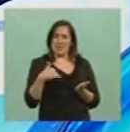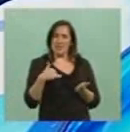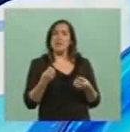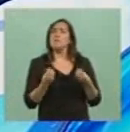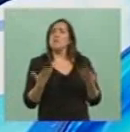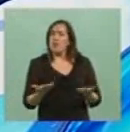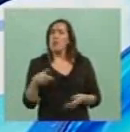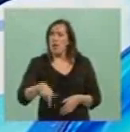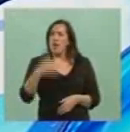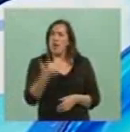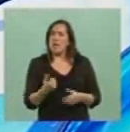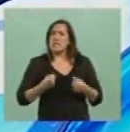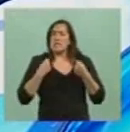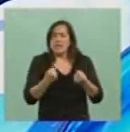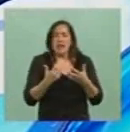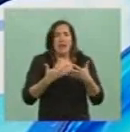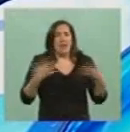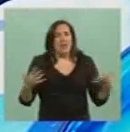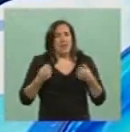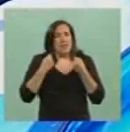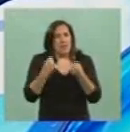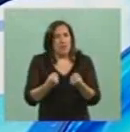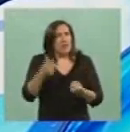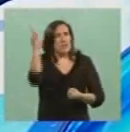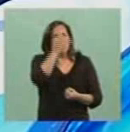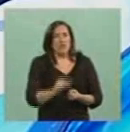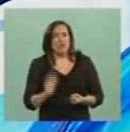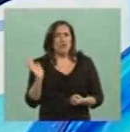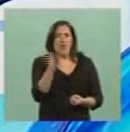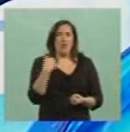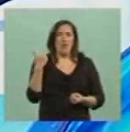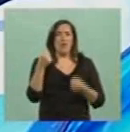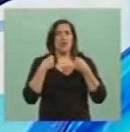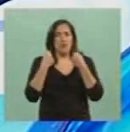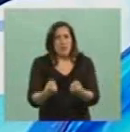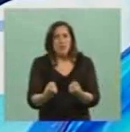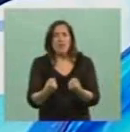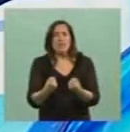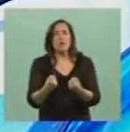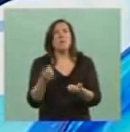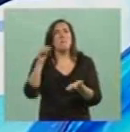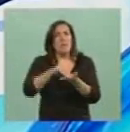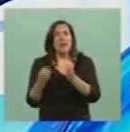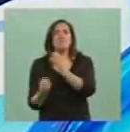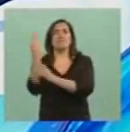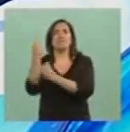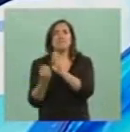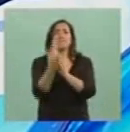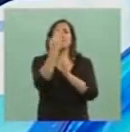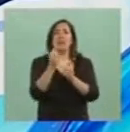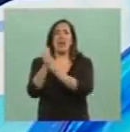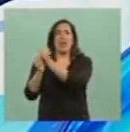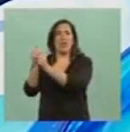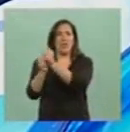un esfuerzo inmenso de todo el país para seguir radicando industrias aquí,